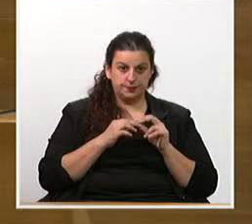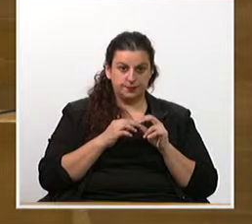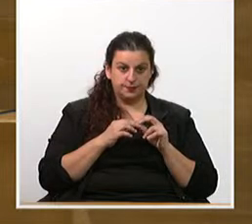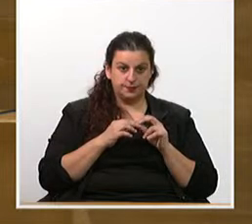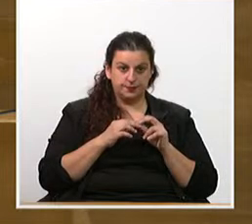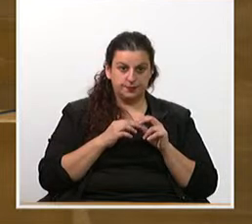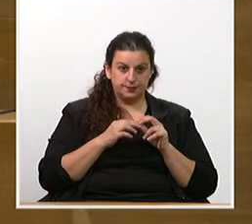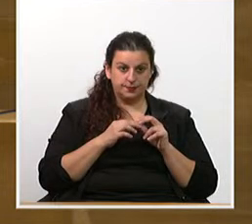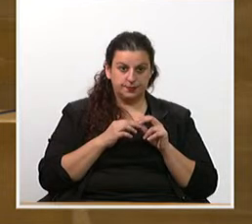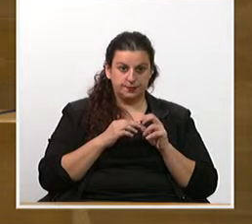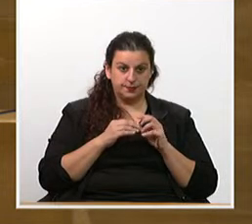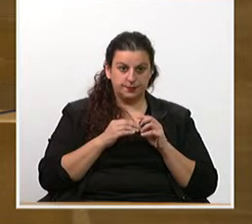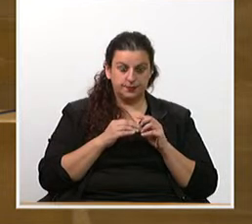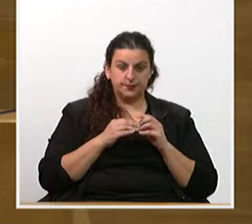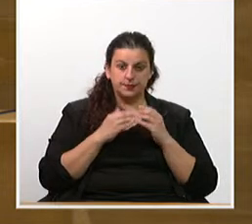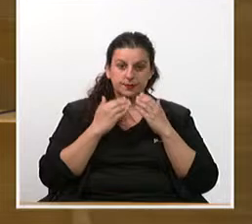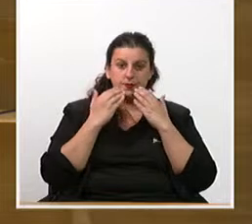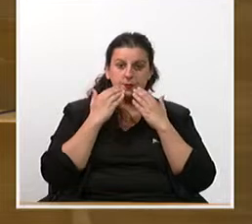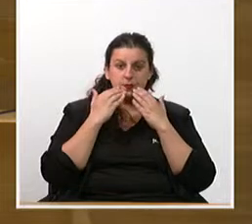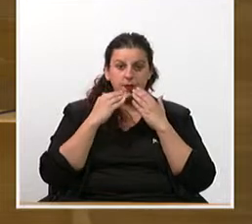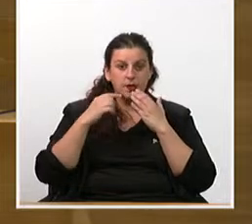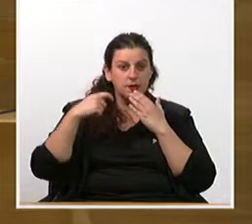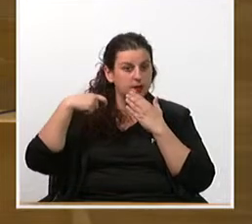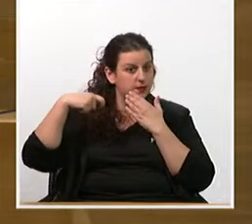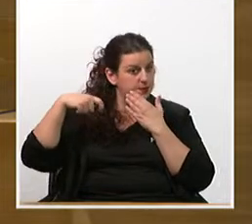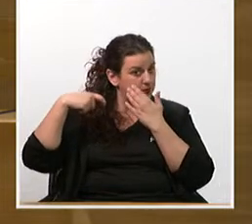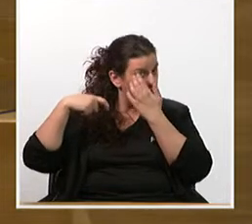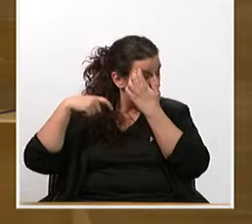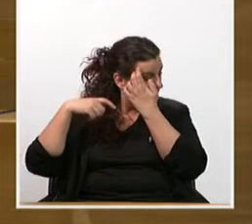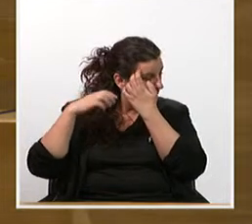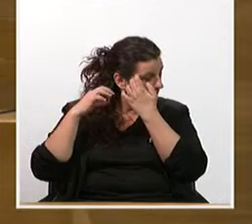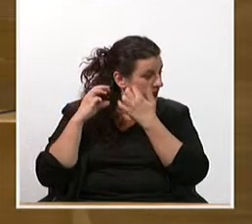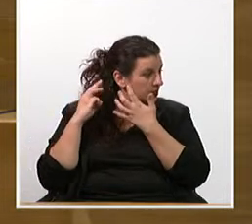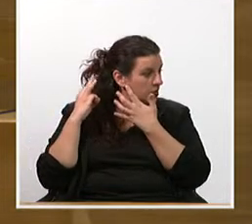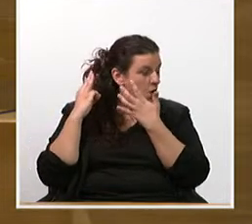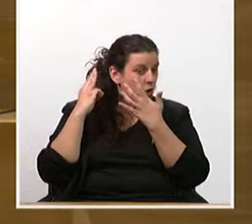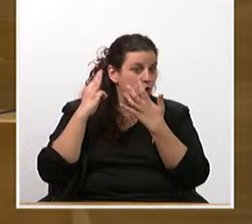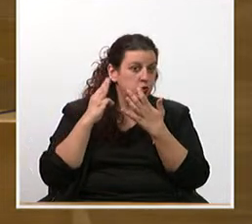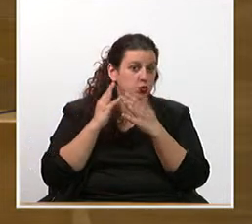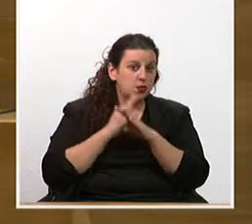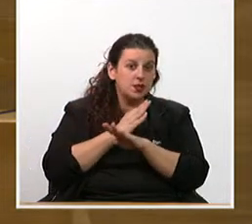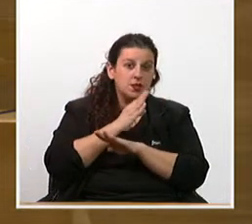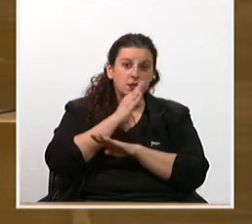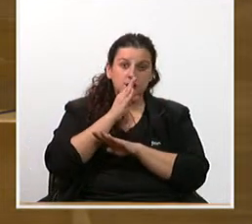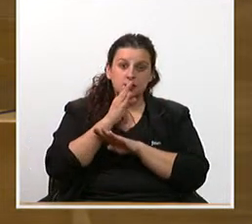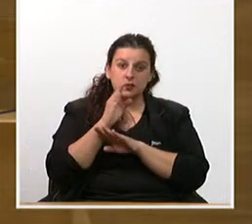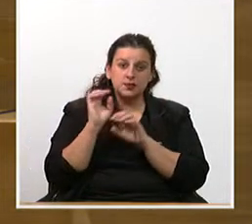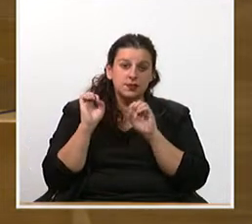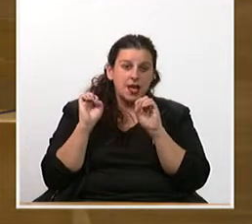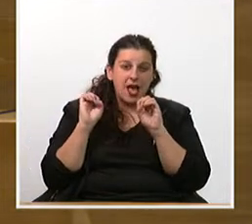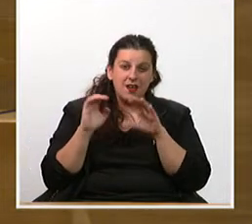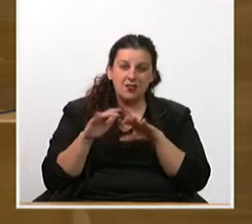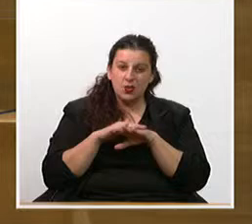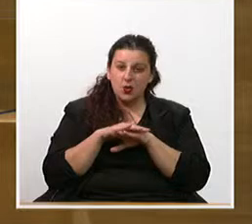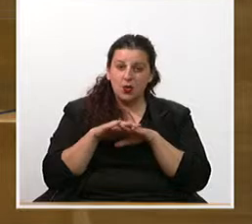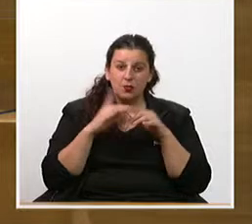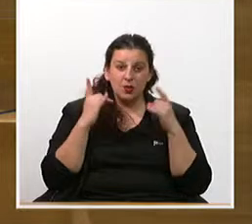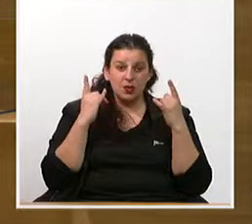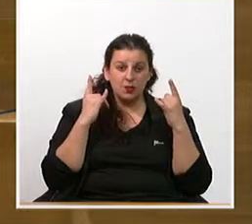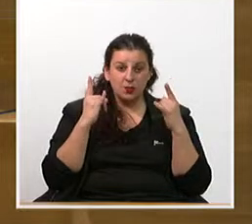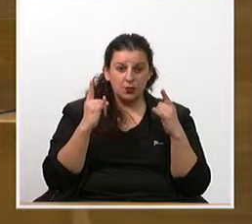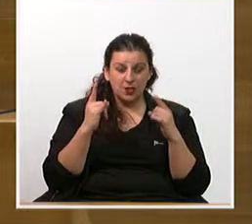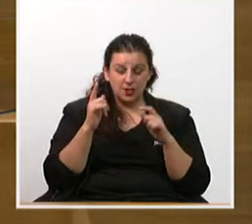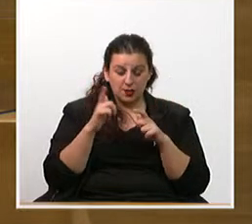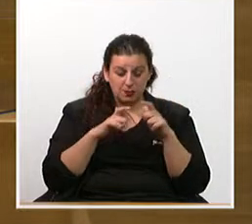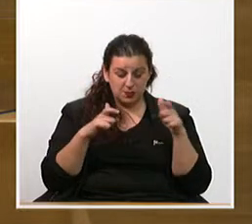quiera Gracias presidente durante 8 años hemos asistido a un absoluto abandono por parte del gobierno del botánic al personal de